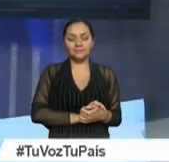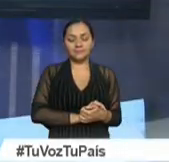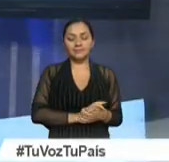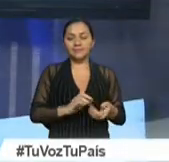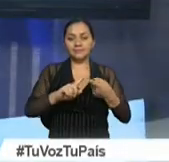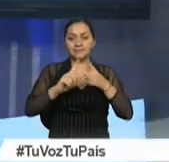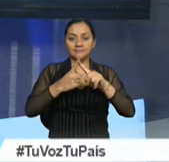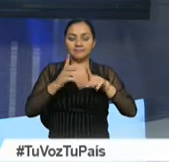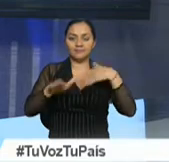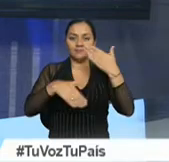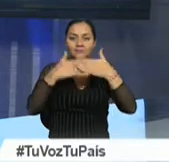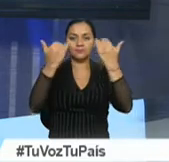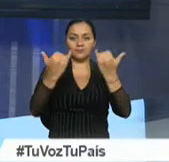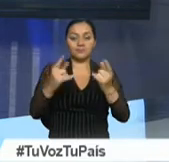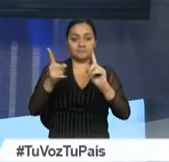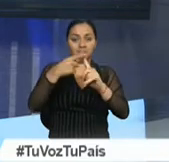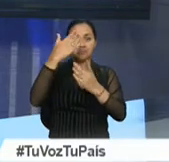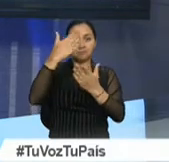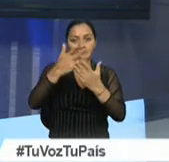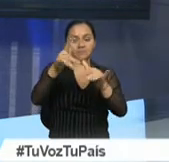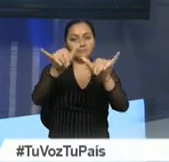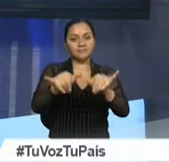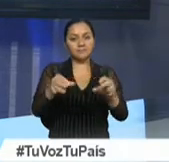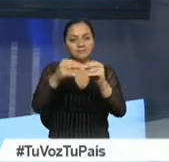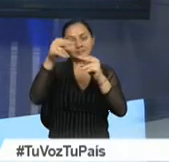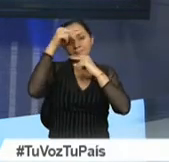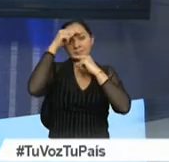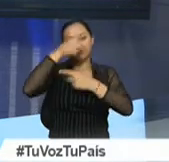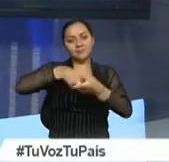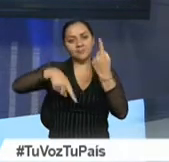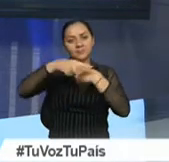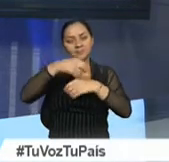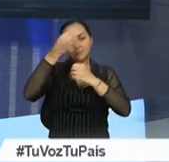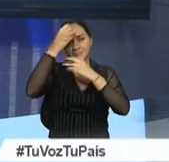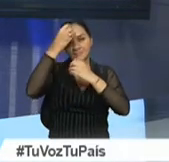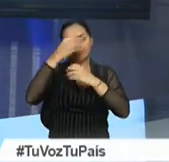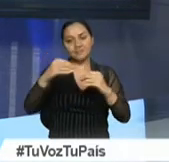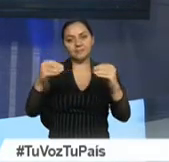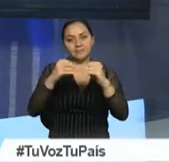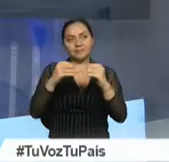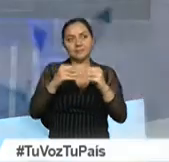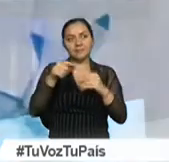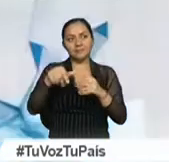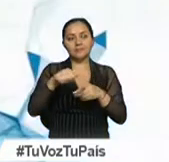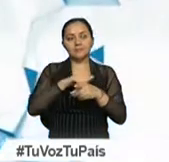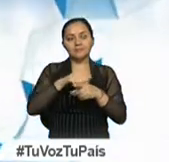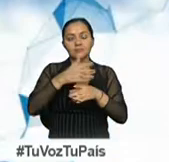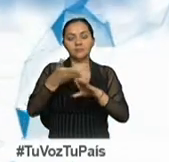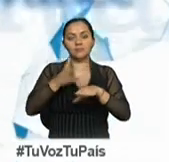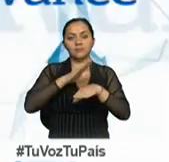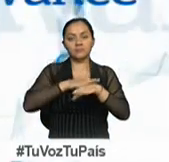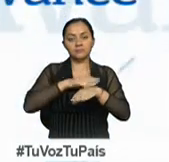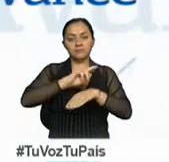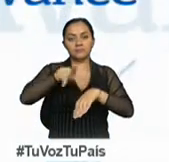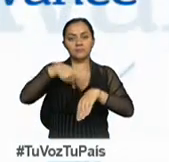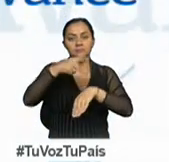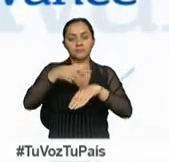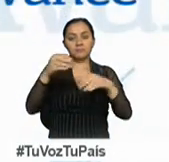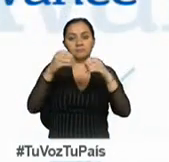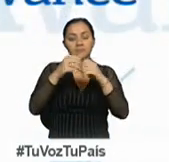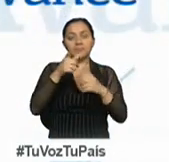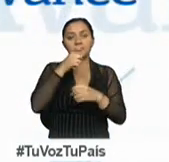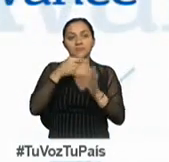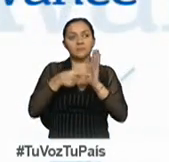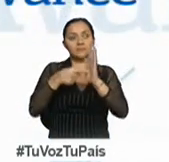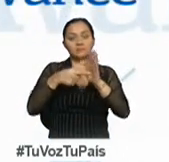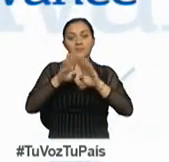Amigos, amigas, es momento de hacer una pausa, pero quédese con nosotros. Ya regresamos para contarles que las prácticas preprofesionales ejercidas